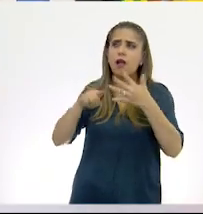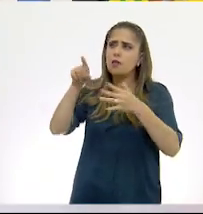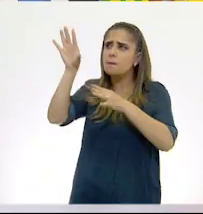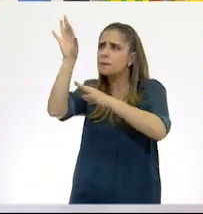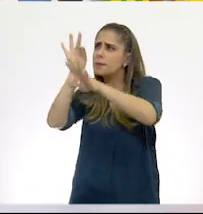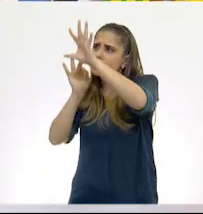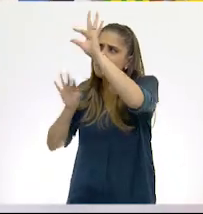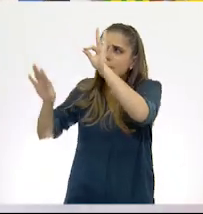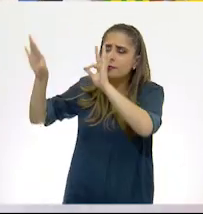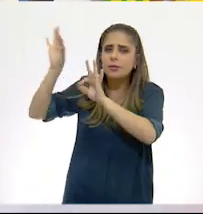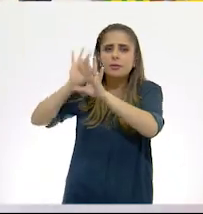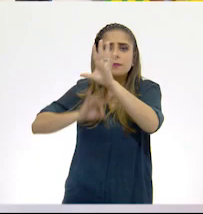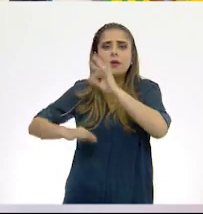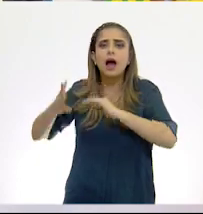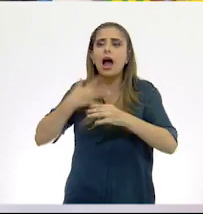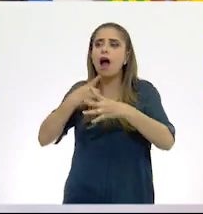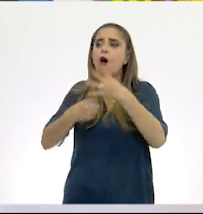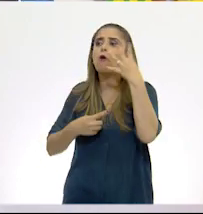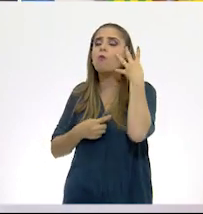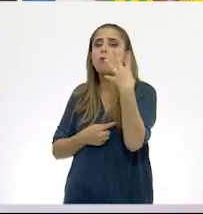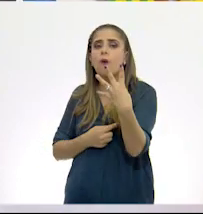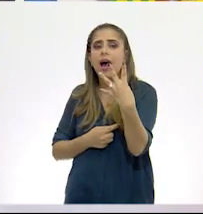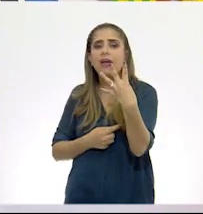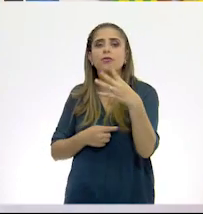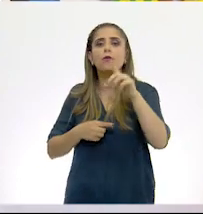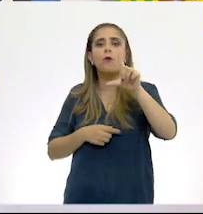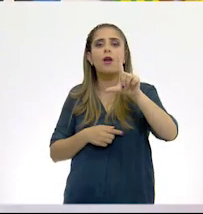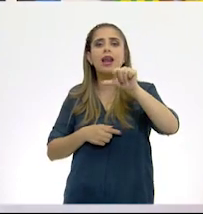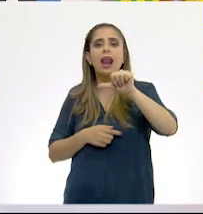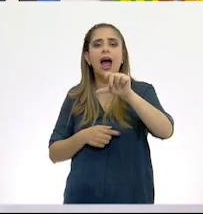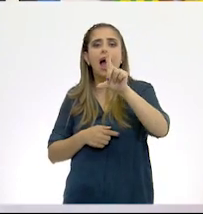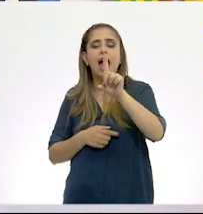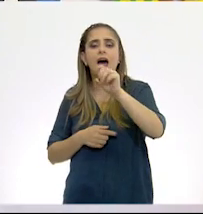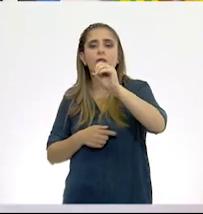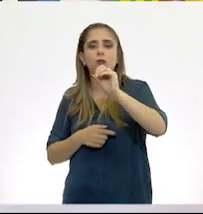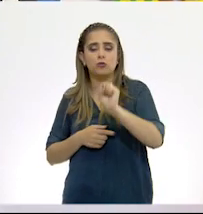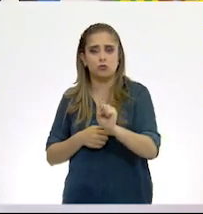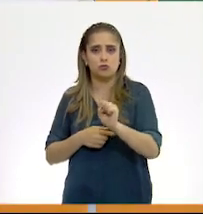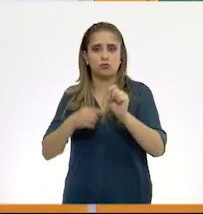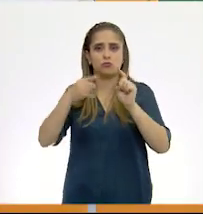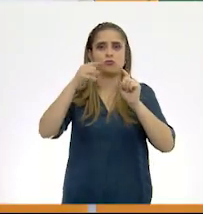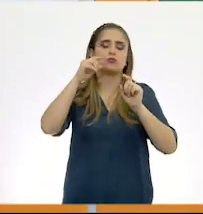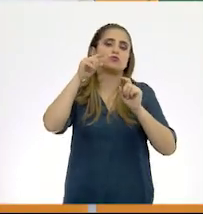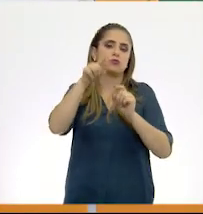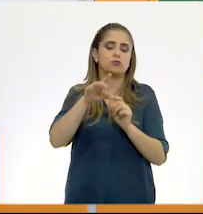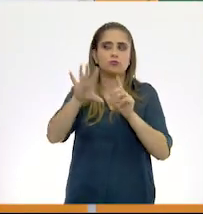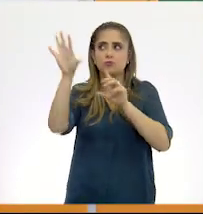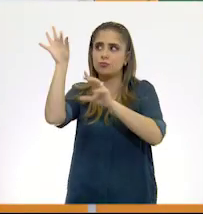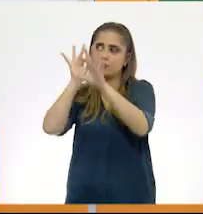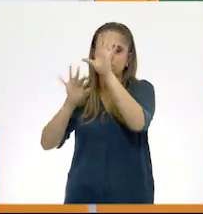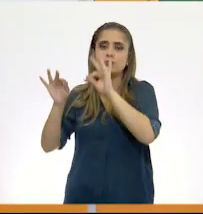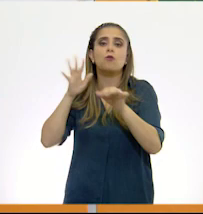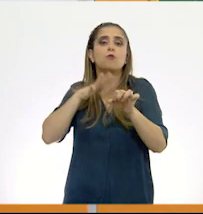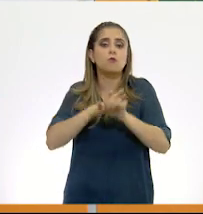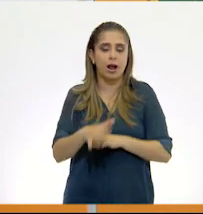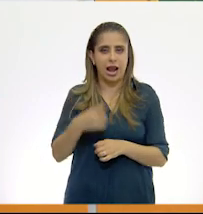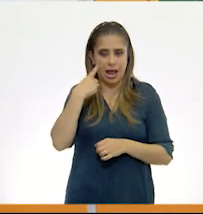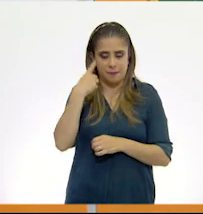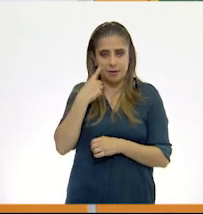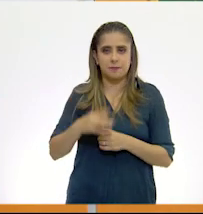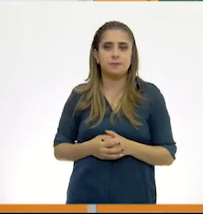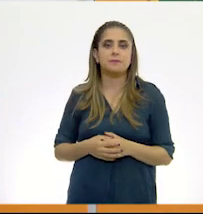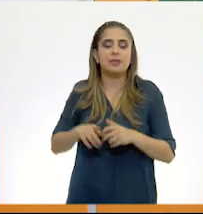figuras que tengan cuatro lados. Todas las figuras que tengan cuatro lados. Bueno, allá en casa me van a ayudar a contar, ¿les parece